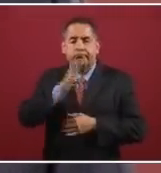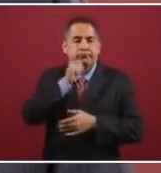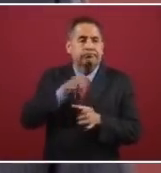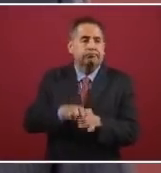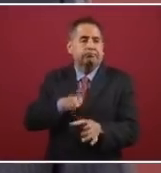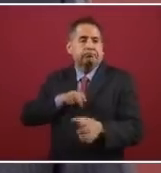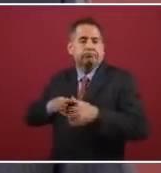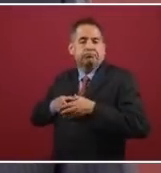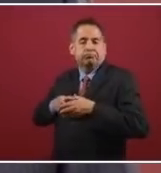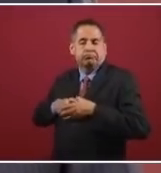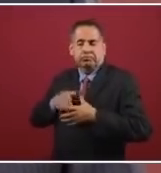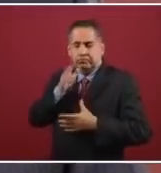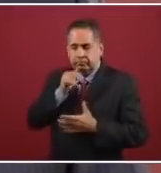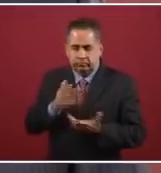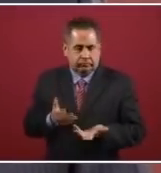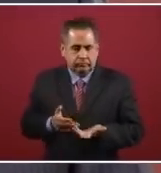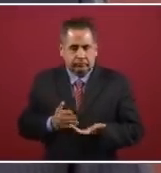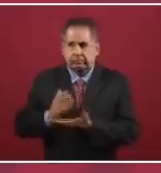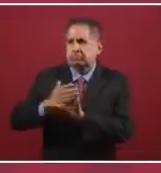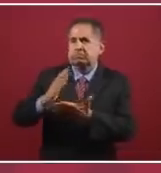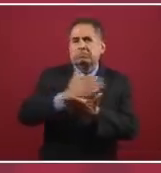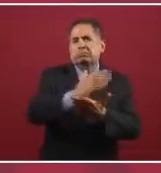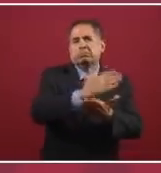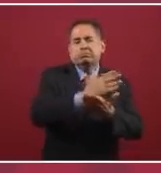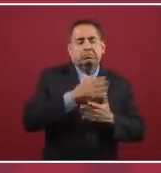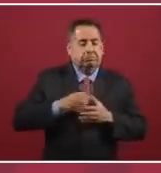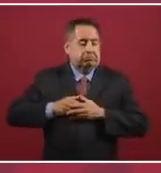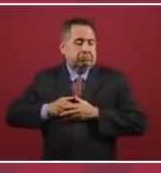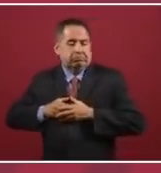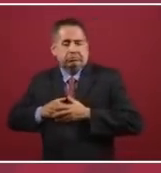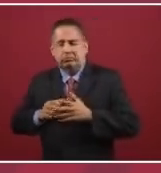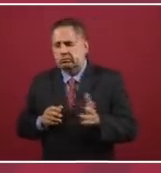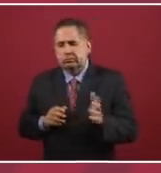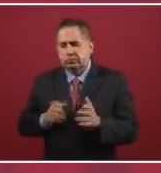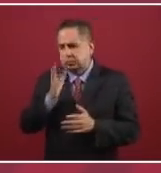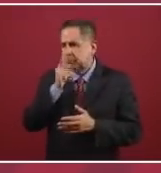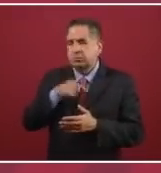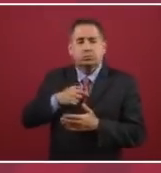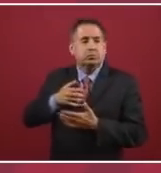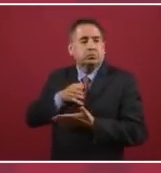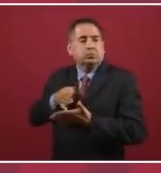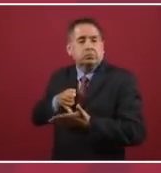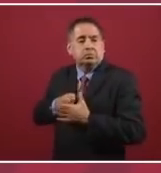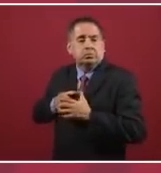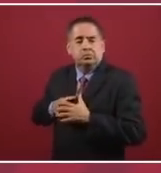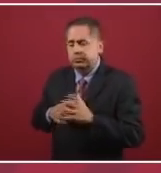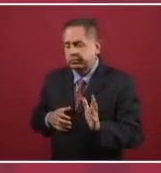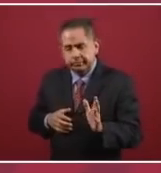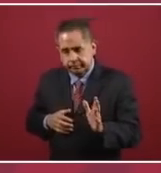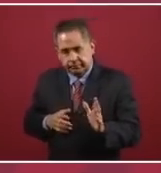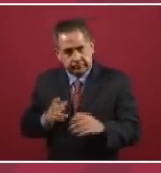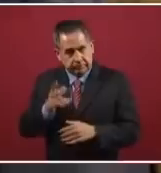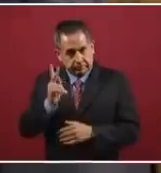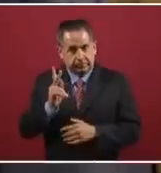globalizado. No podemos convertirnos en una isla. Sin